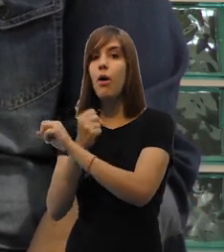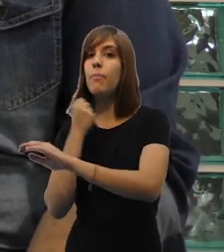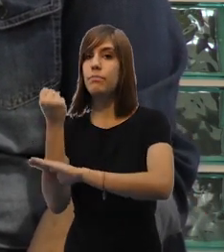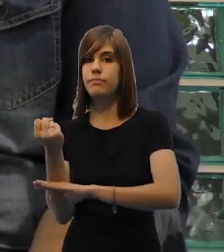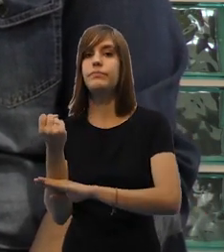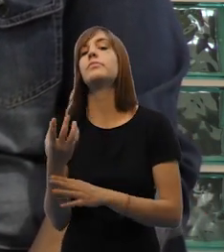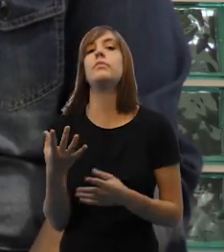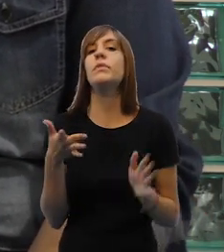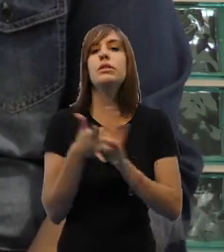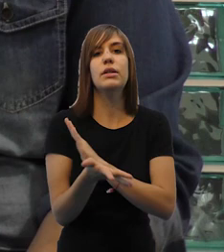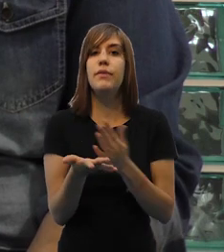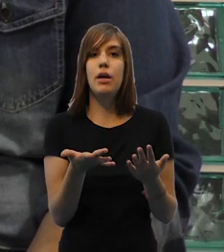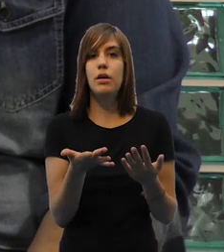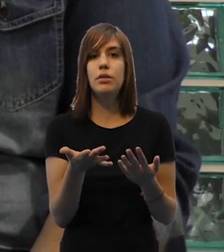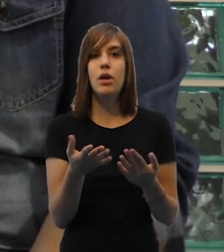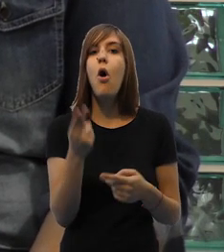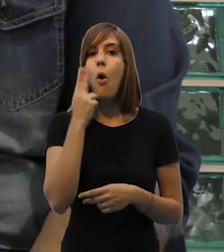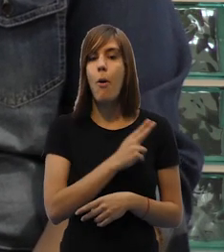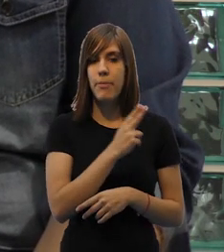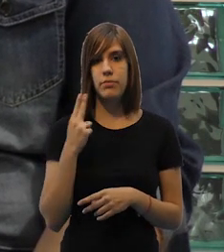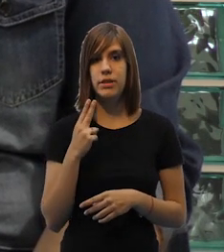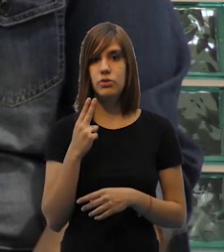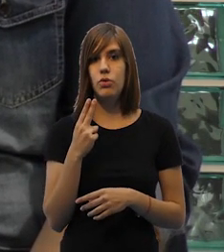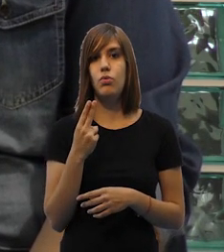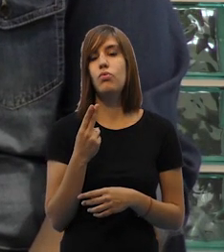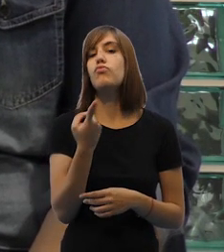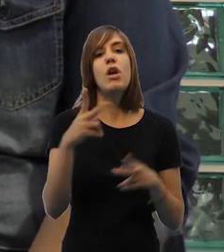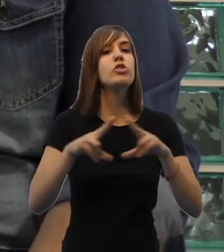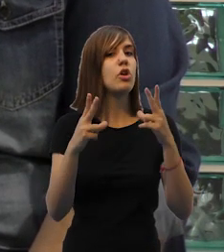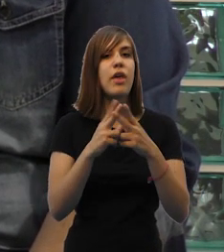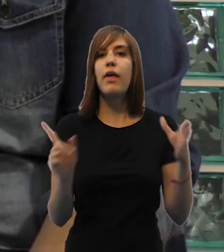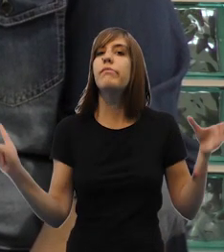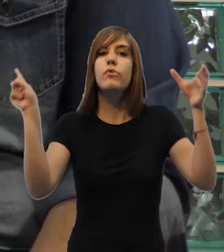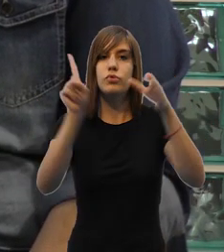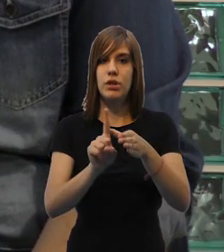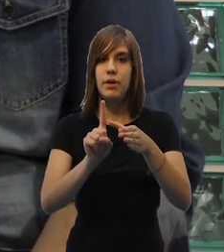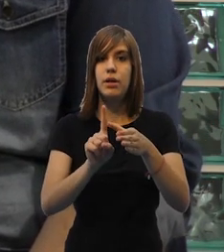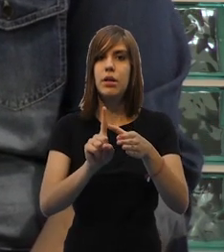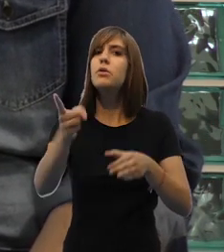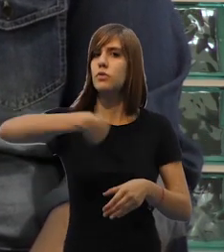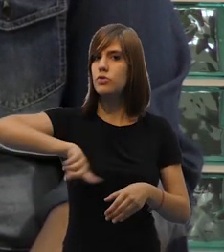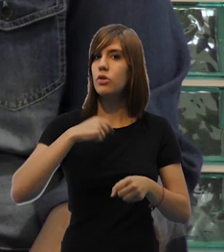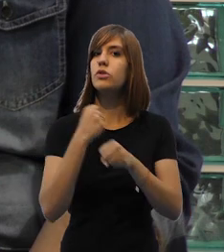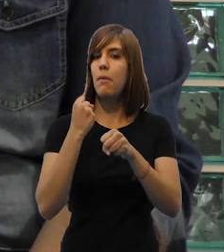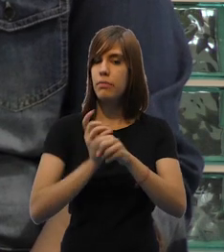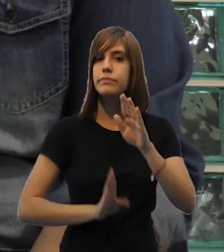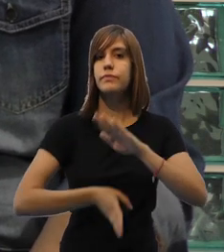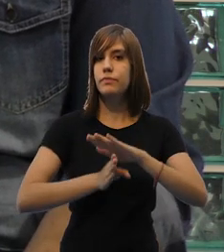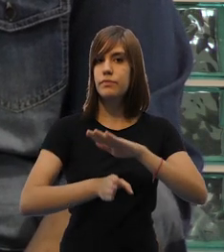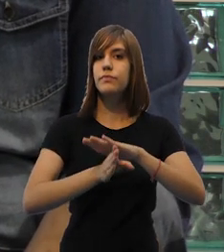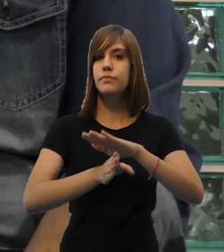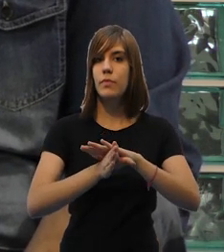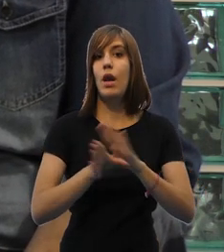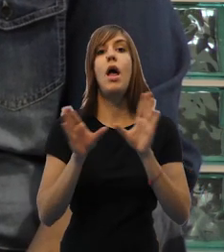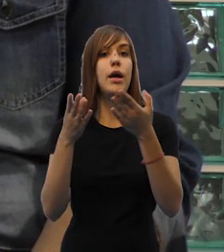supone realmente tomar los compromisos de hacer una sociedad inclusiva, y vamos a seguir en esta senda, tanto